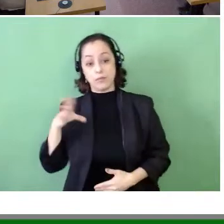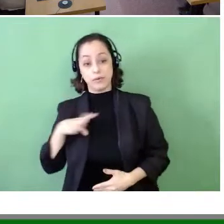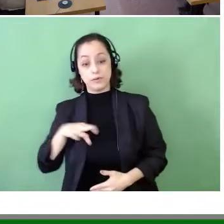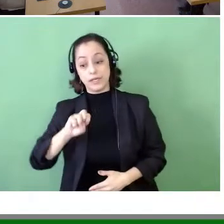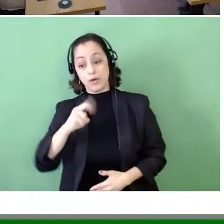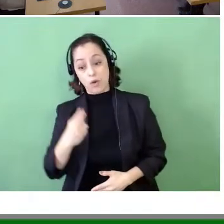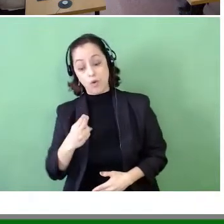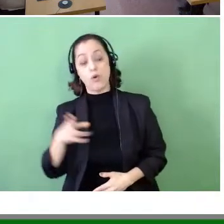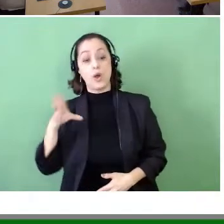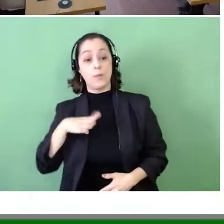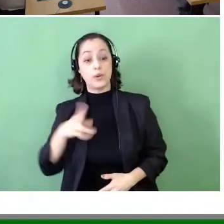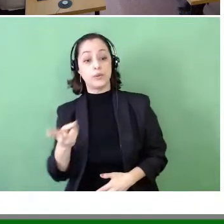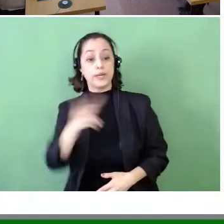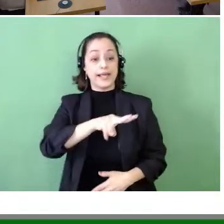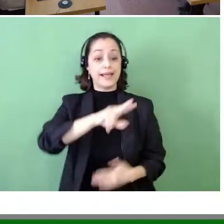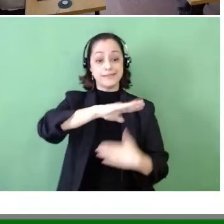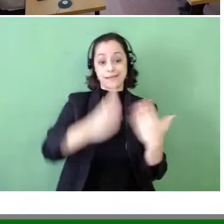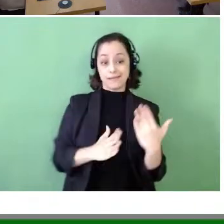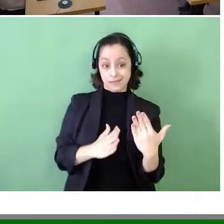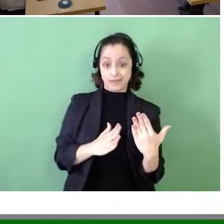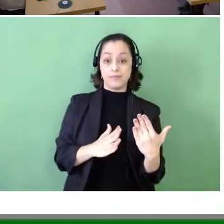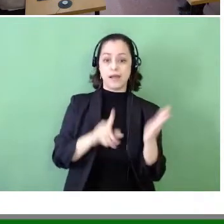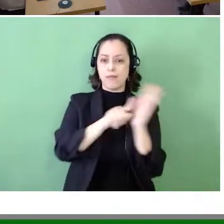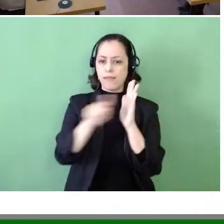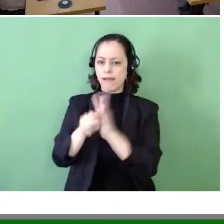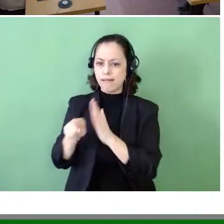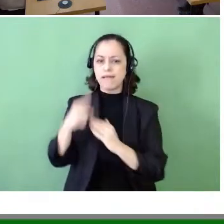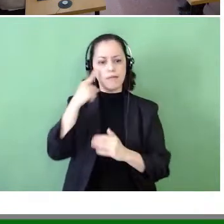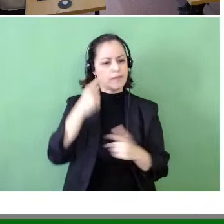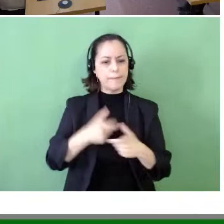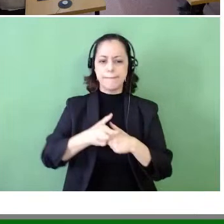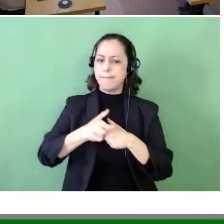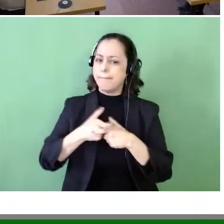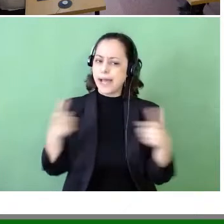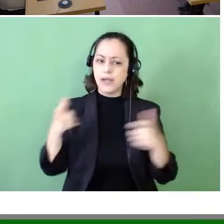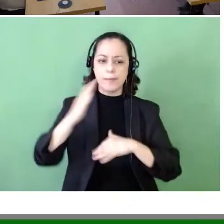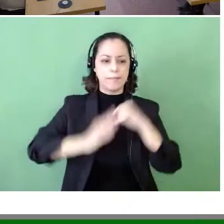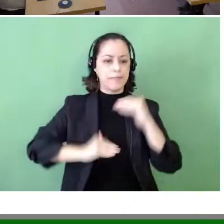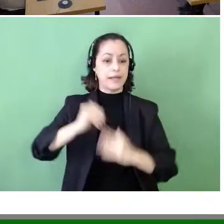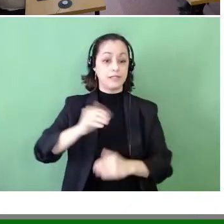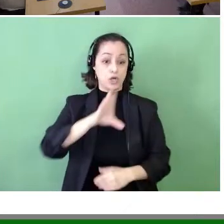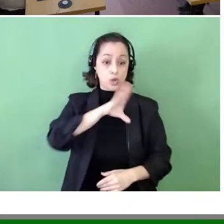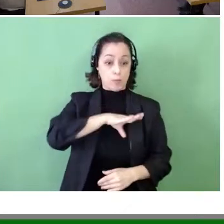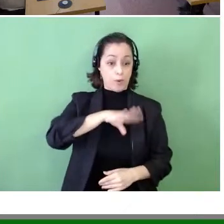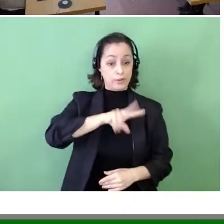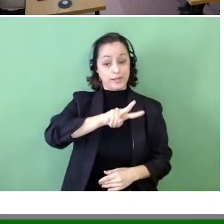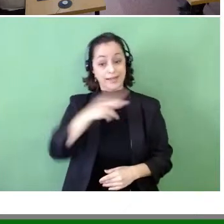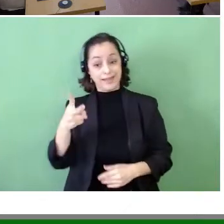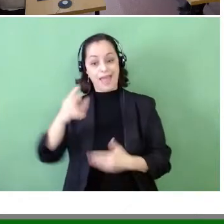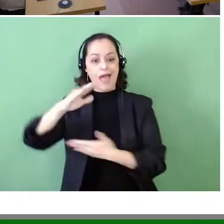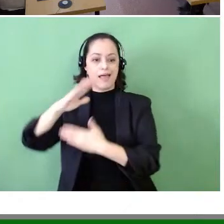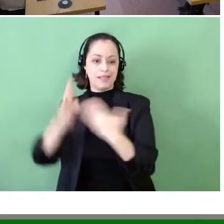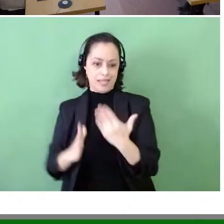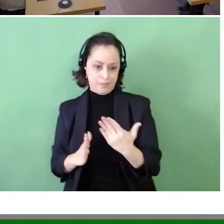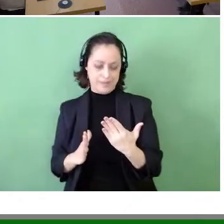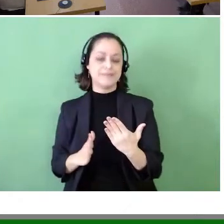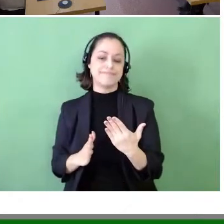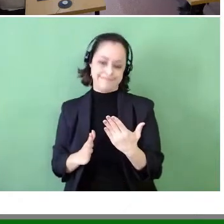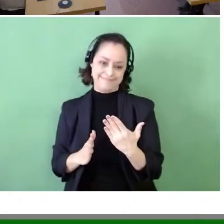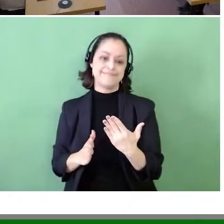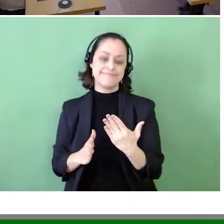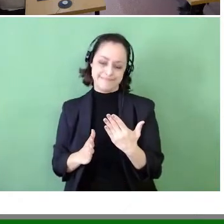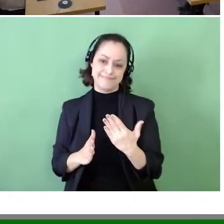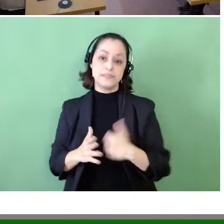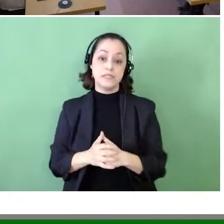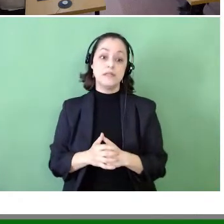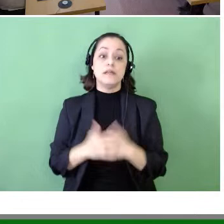portugués a libras. Y también tenemos el predominio de tareas de portugués para libras. O sea, claro, también